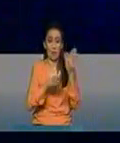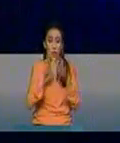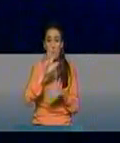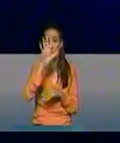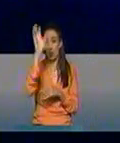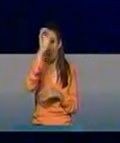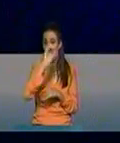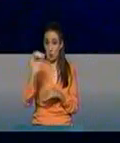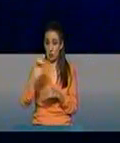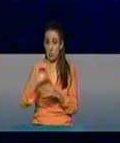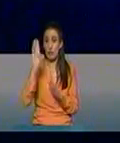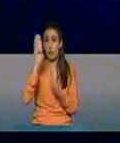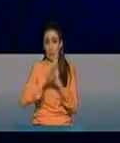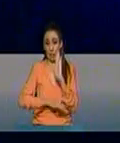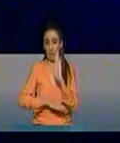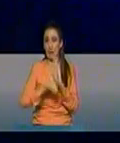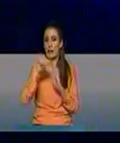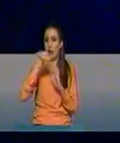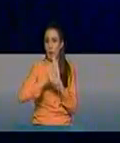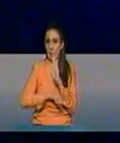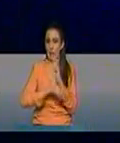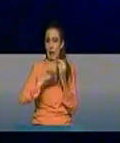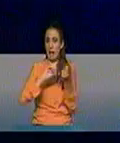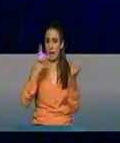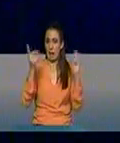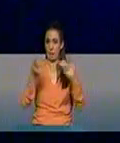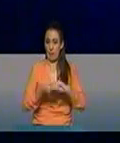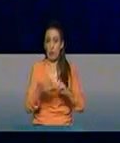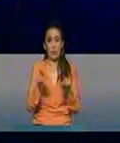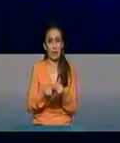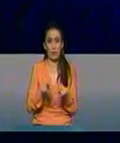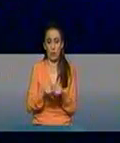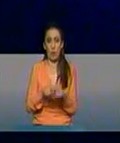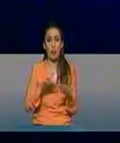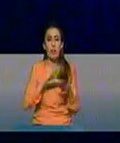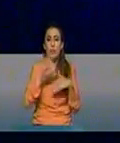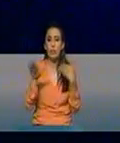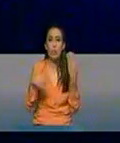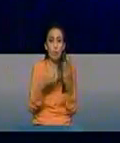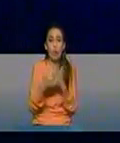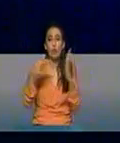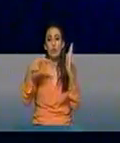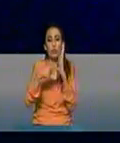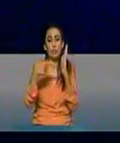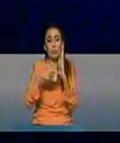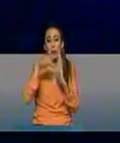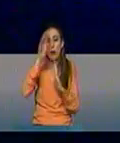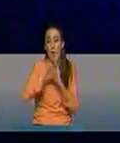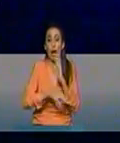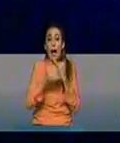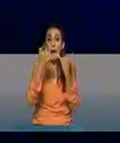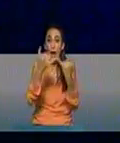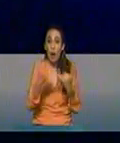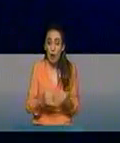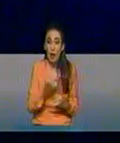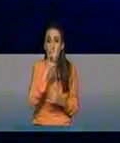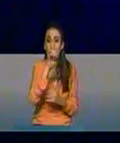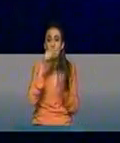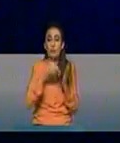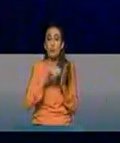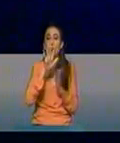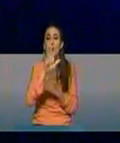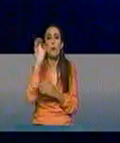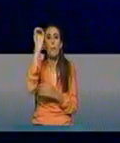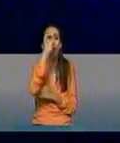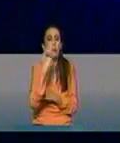también es un impacto favorable en el tema de la liquidez, porque usted ahora pagará ya el 2.5% para aquellos